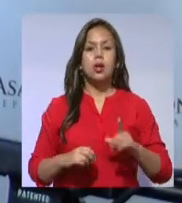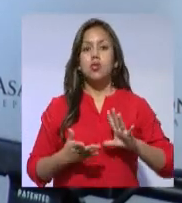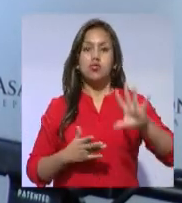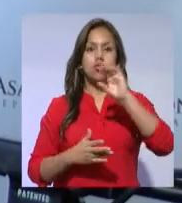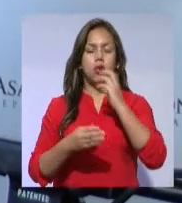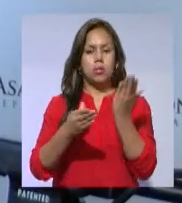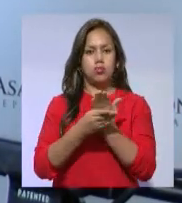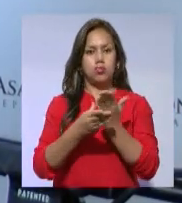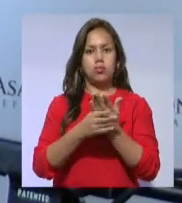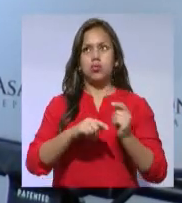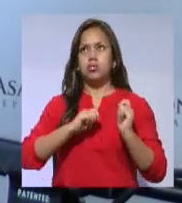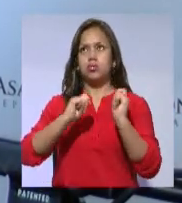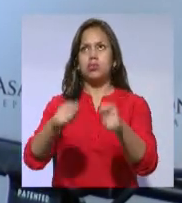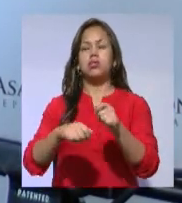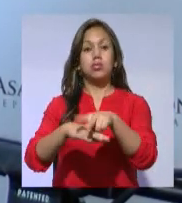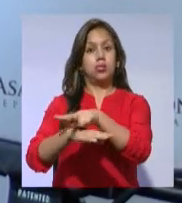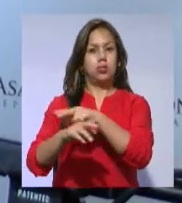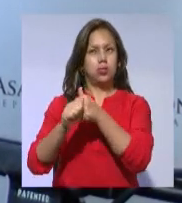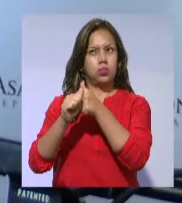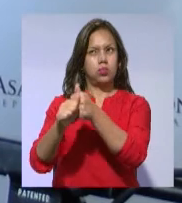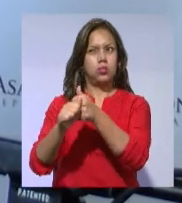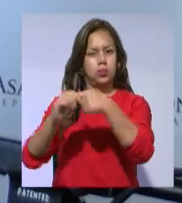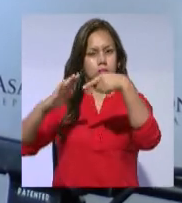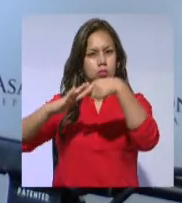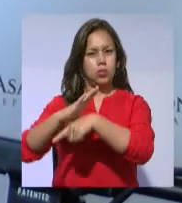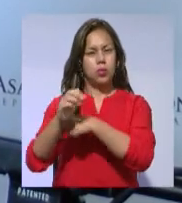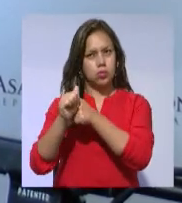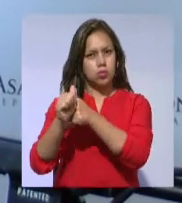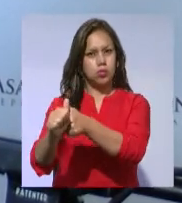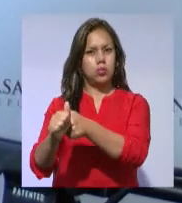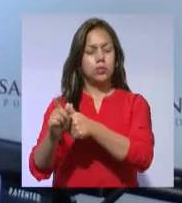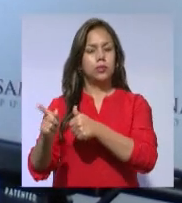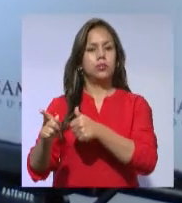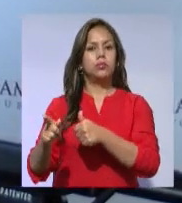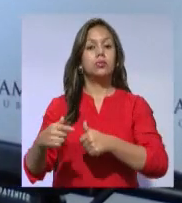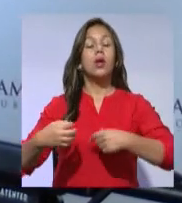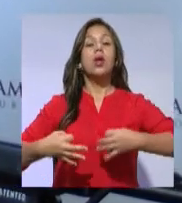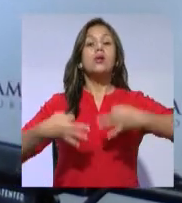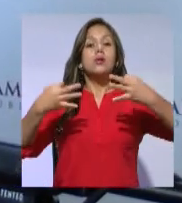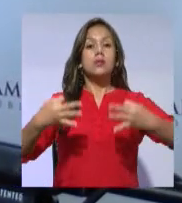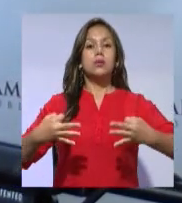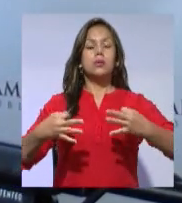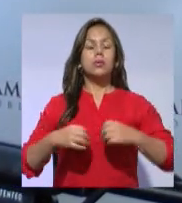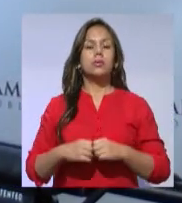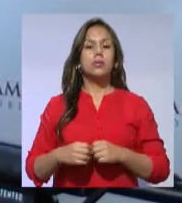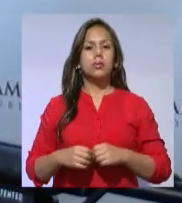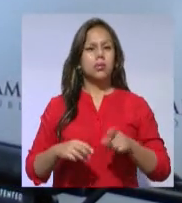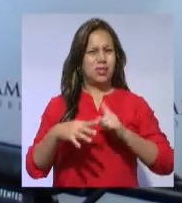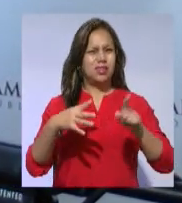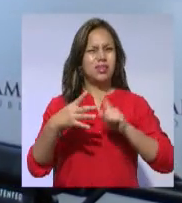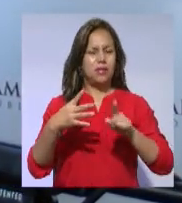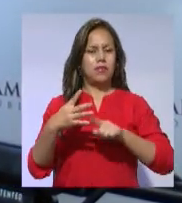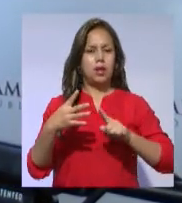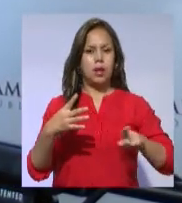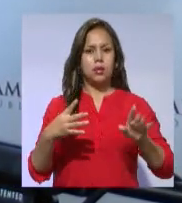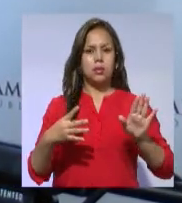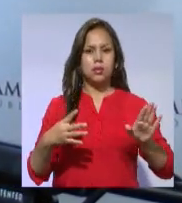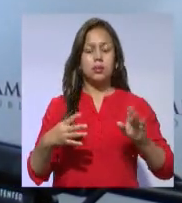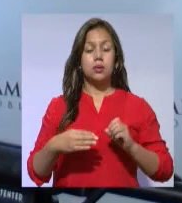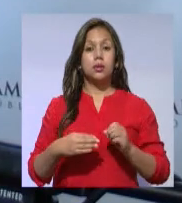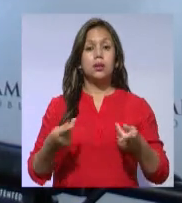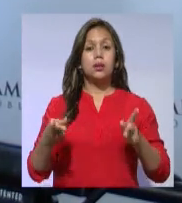de auditorías realizadas al sector estratégico del estado en distintas áreas